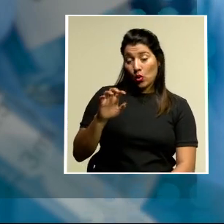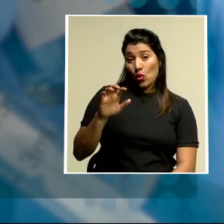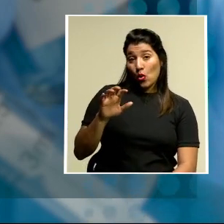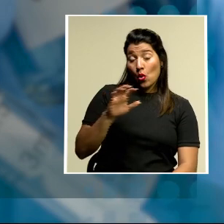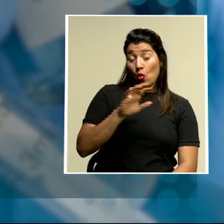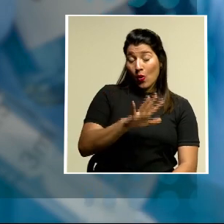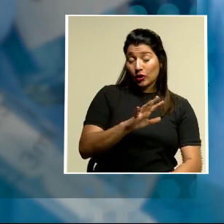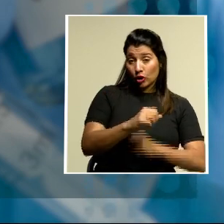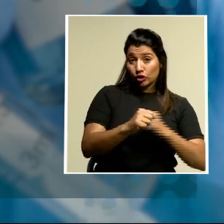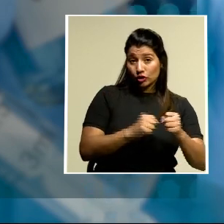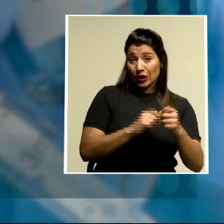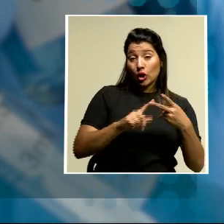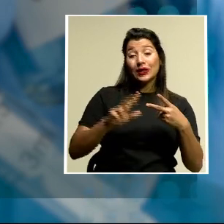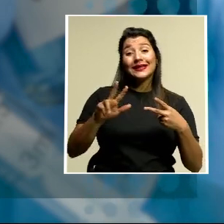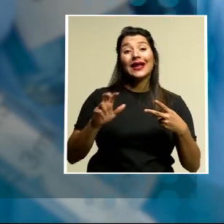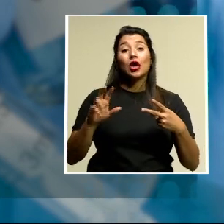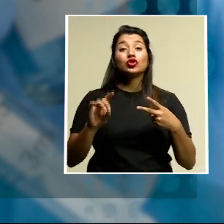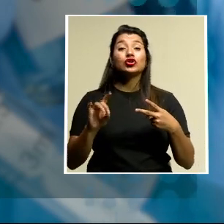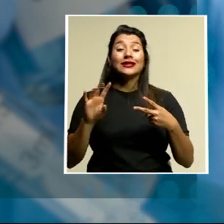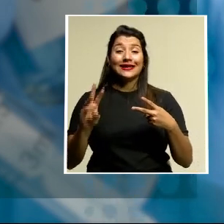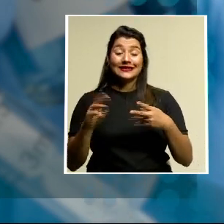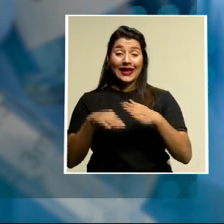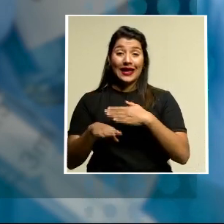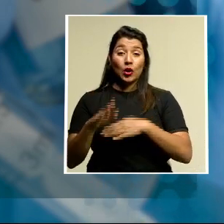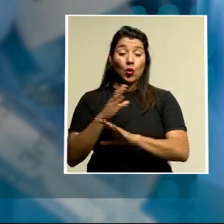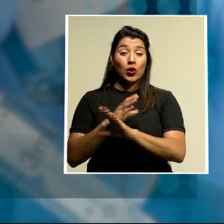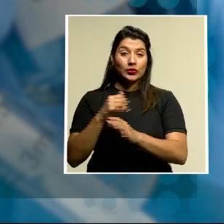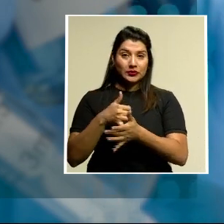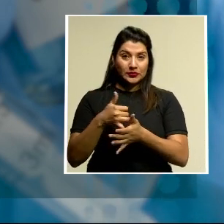447. Personas con el virus activo en nuestro país,